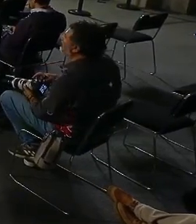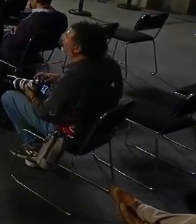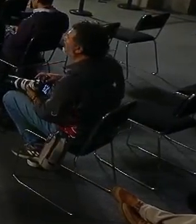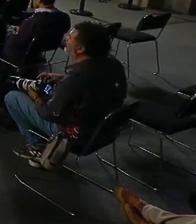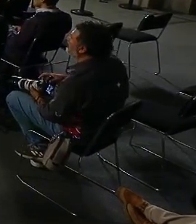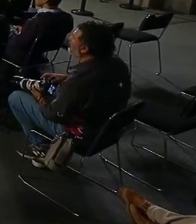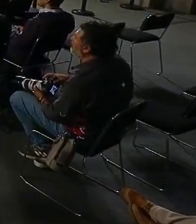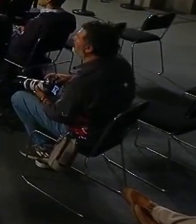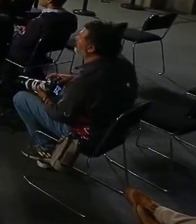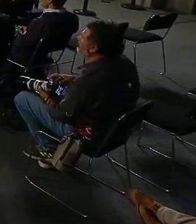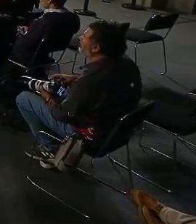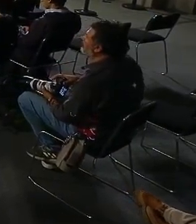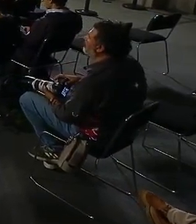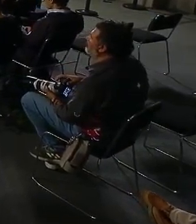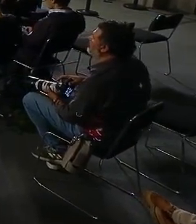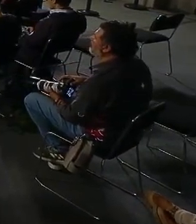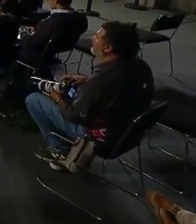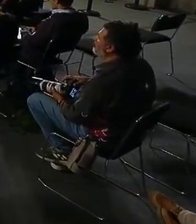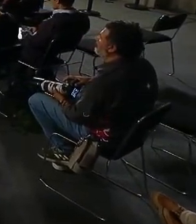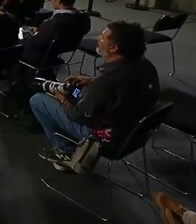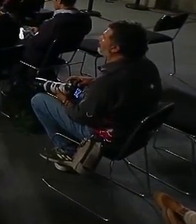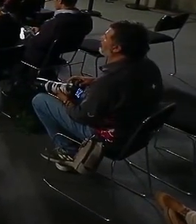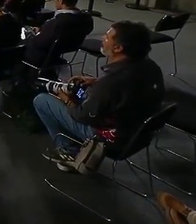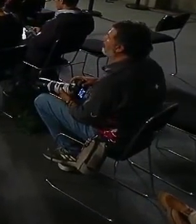Si me permite, señor presidente.